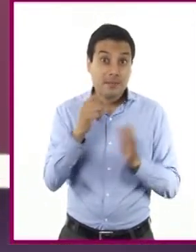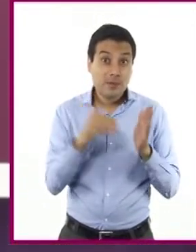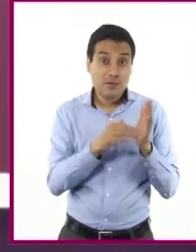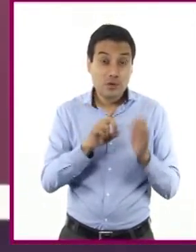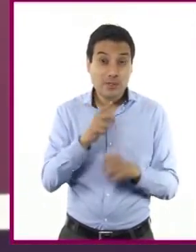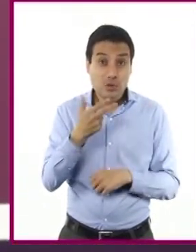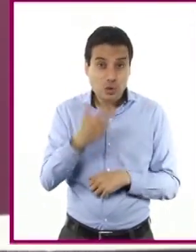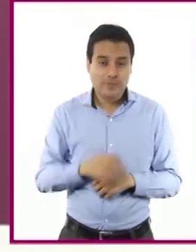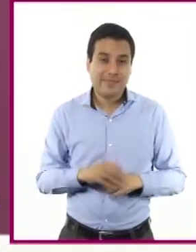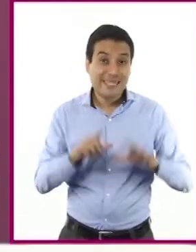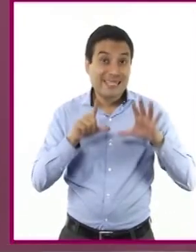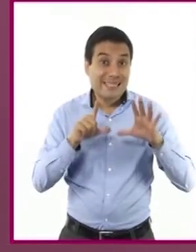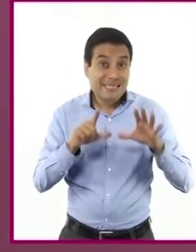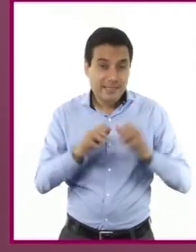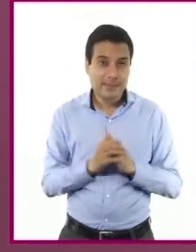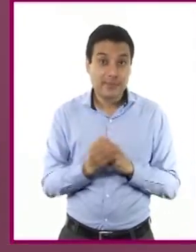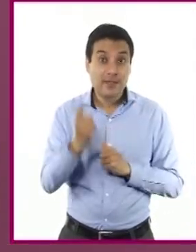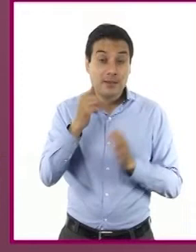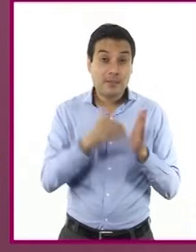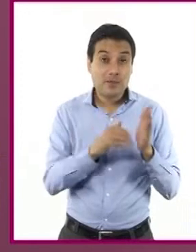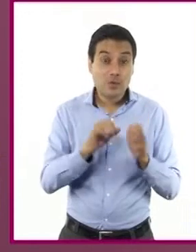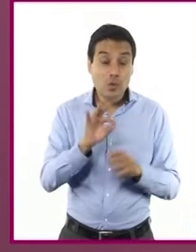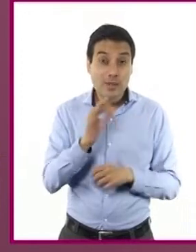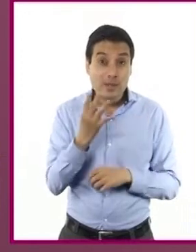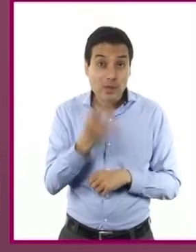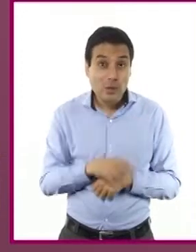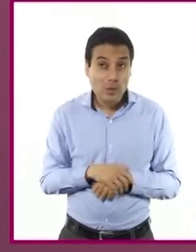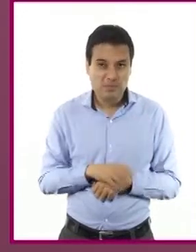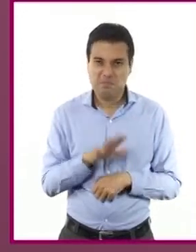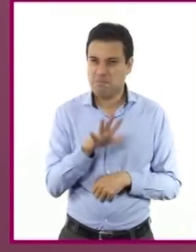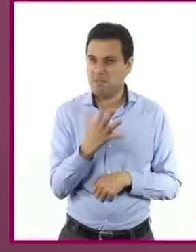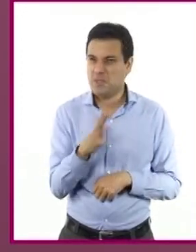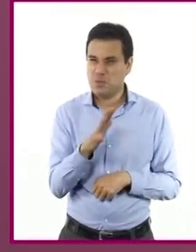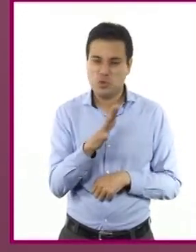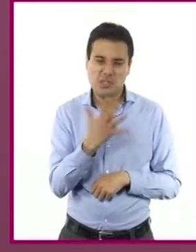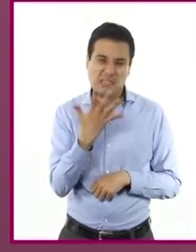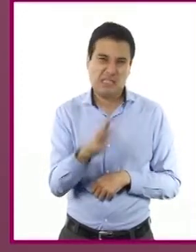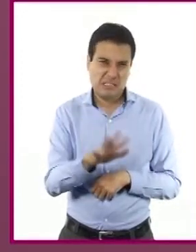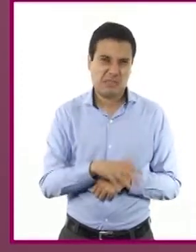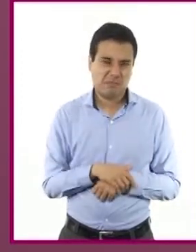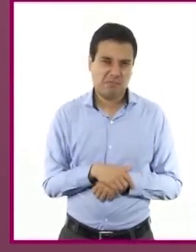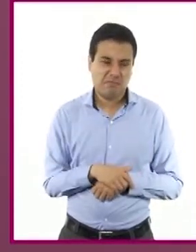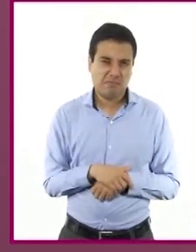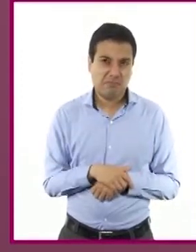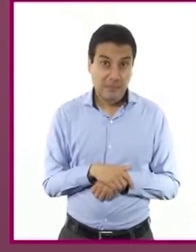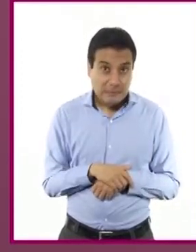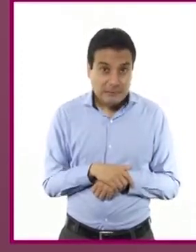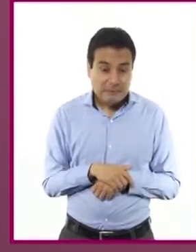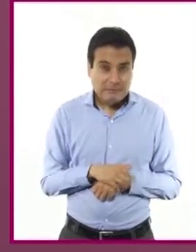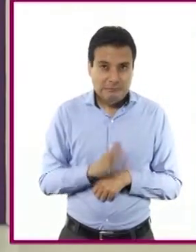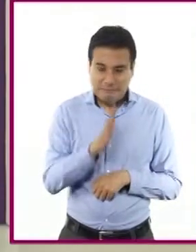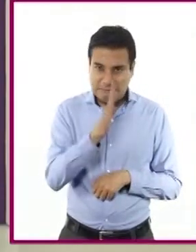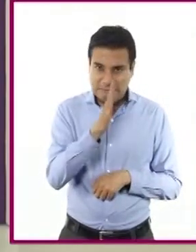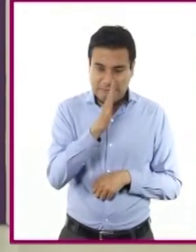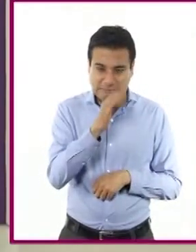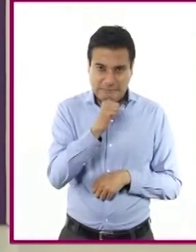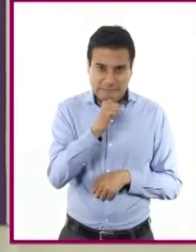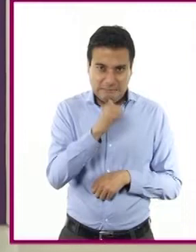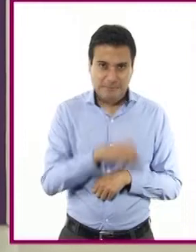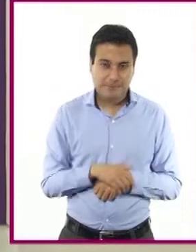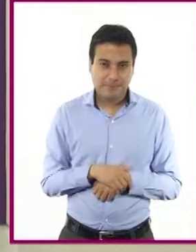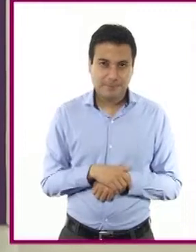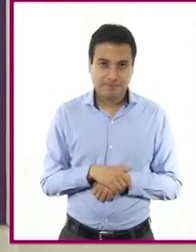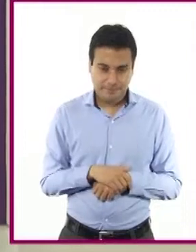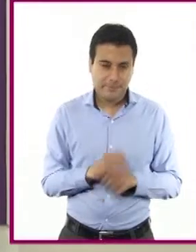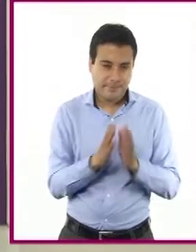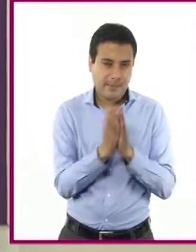10 y 7, y en 1944, aproximadamente una docena. La tendencia mundial era clara. Hasta